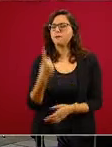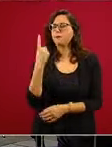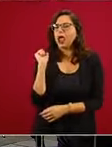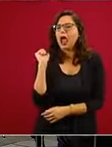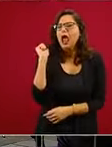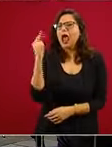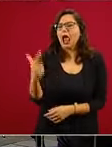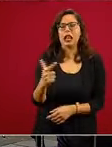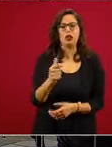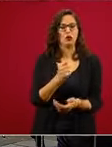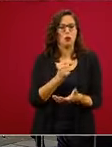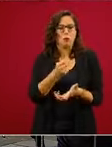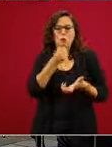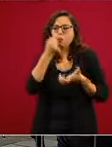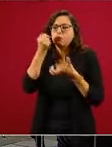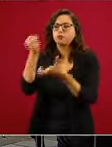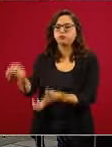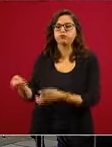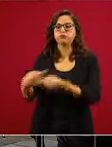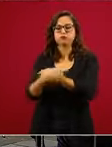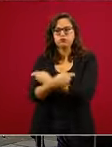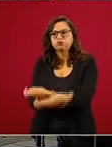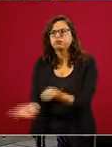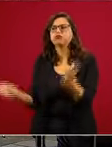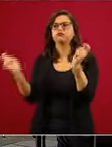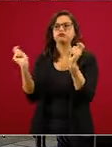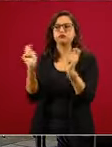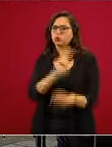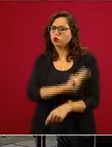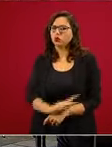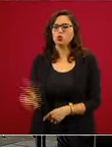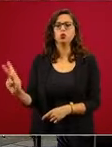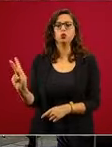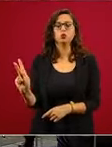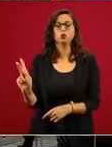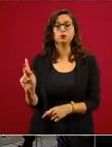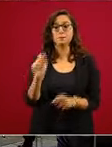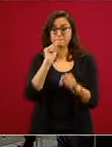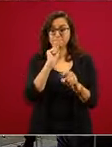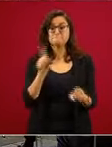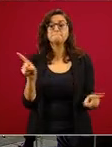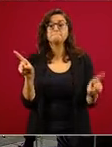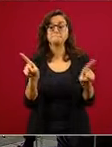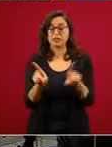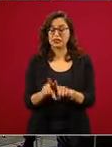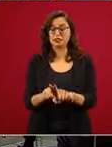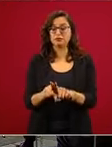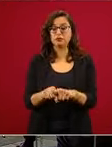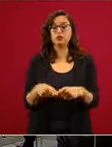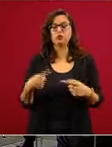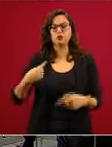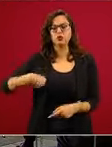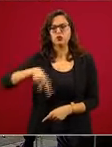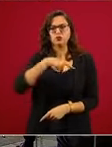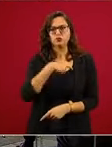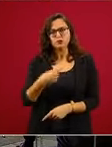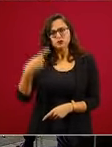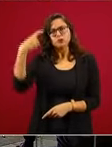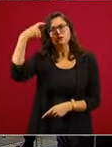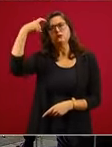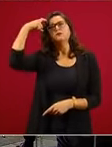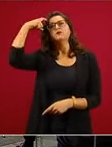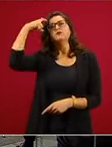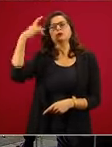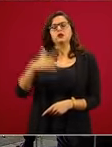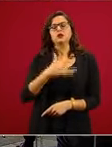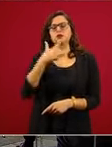público que es dinero de todos. Además, para tranquilidad de nuestra conciencia